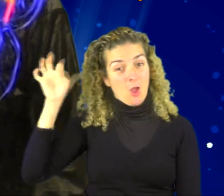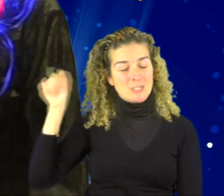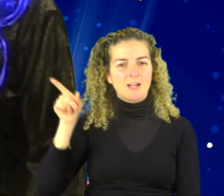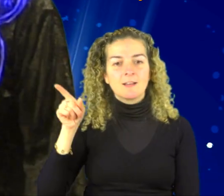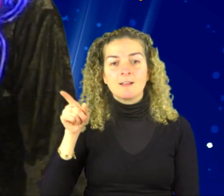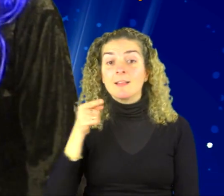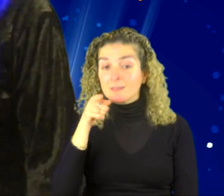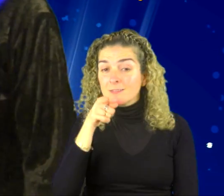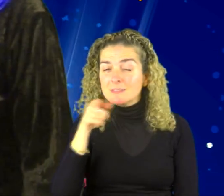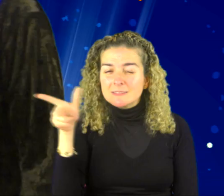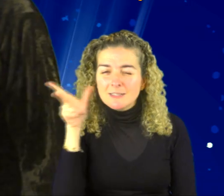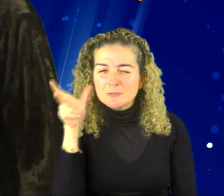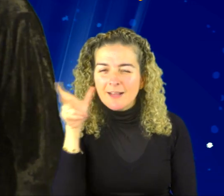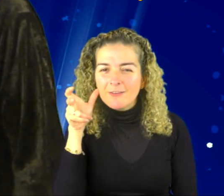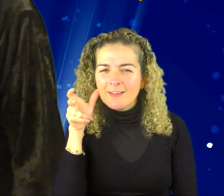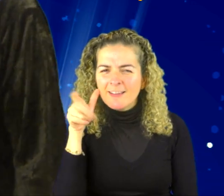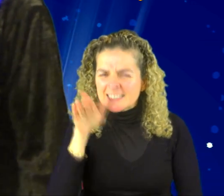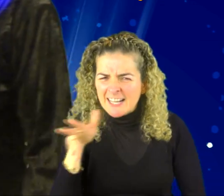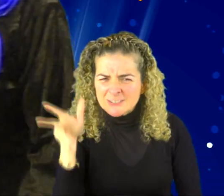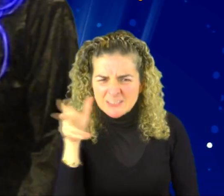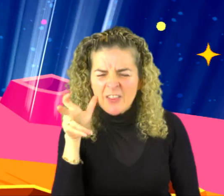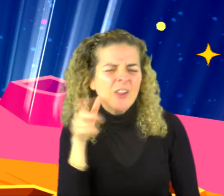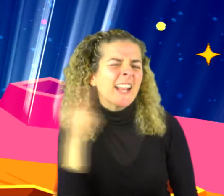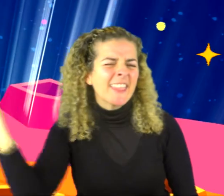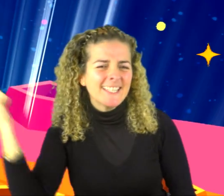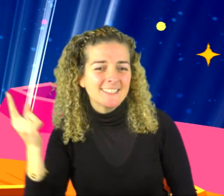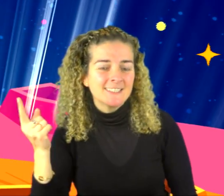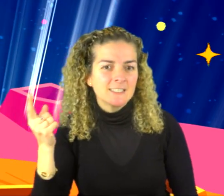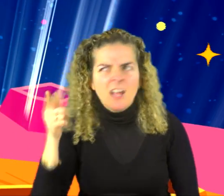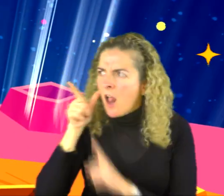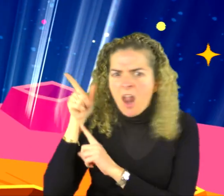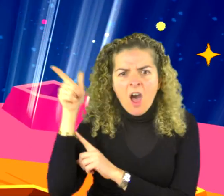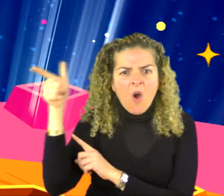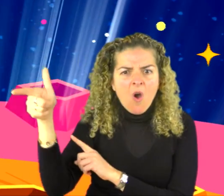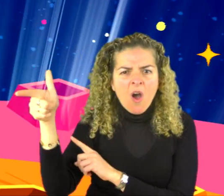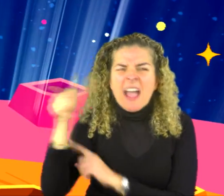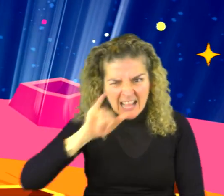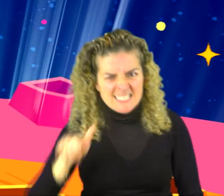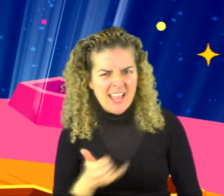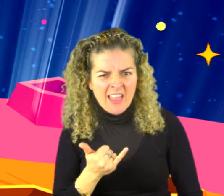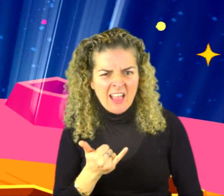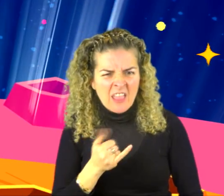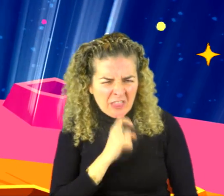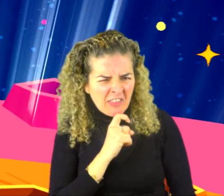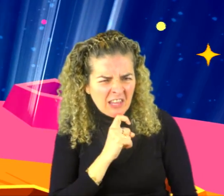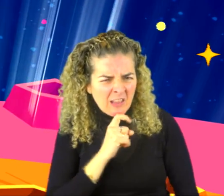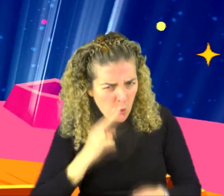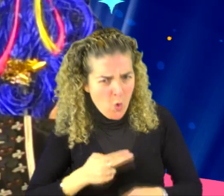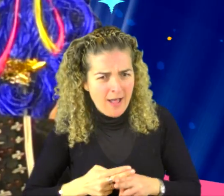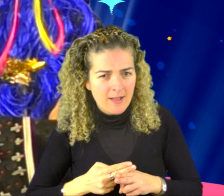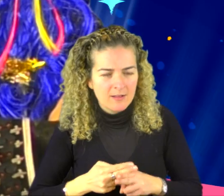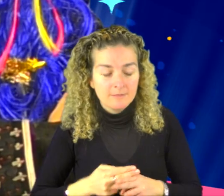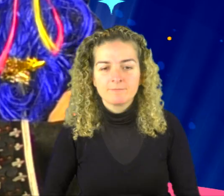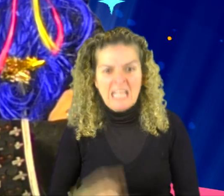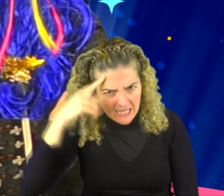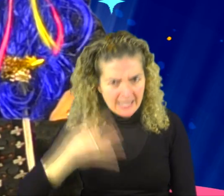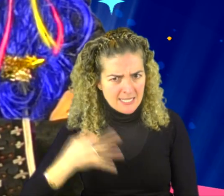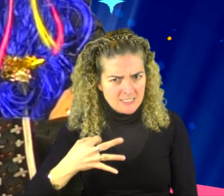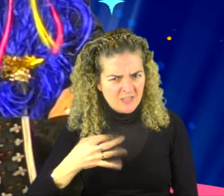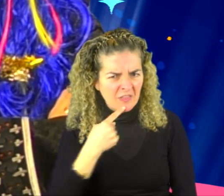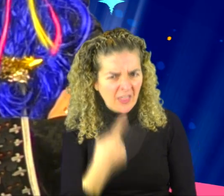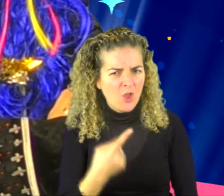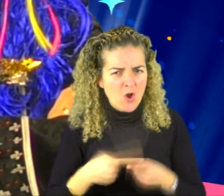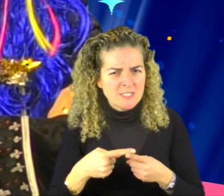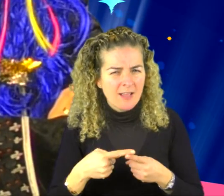La vida. La vida es tan dura. Tan lejos. Tan cansada. Tan difícil. Tan dura. ¿Crees que